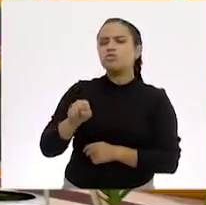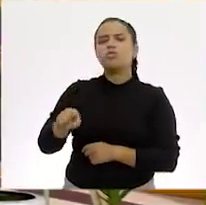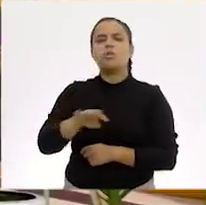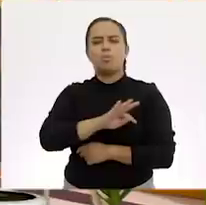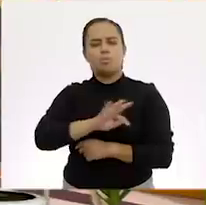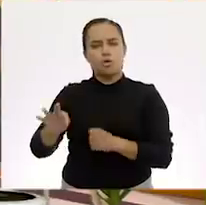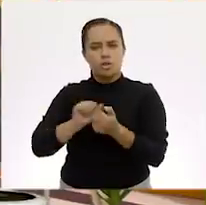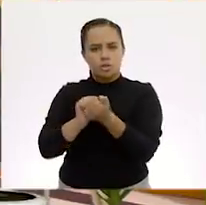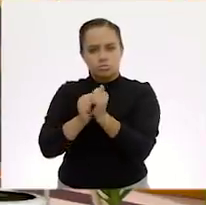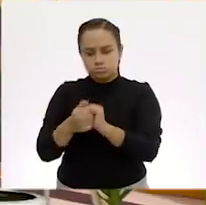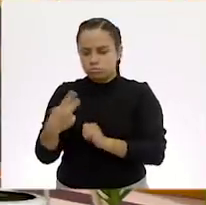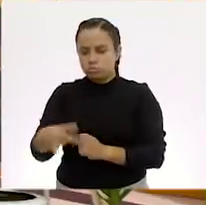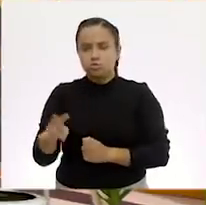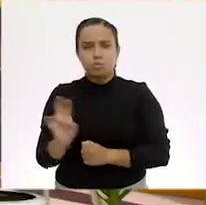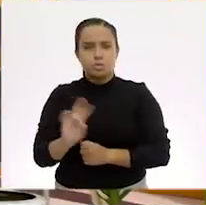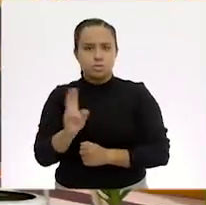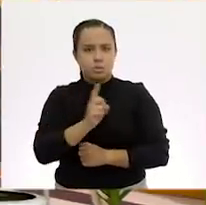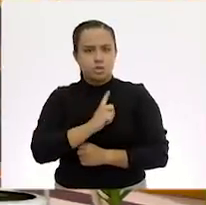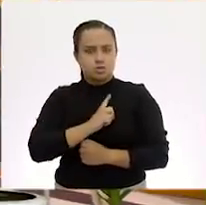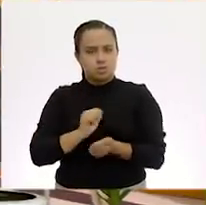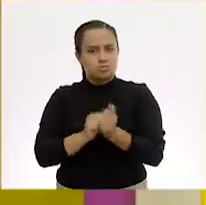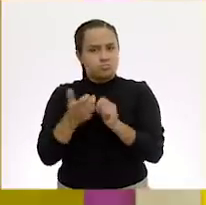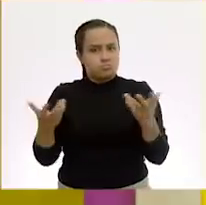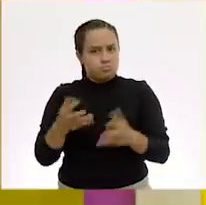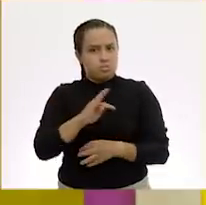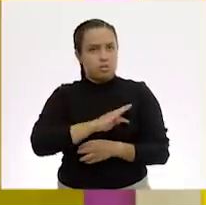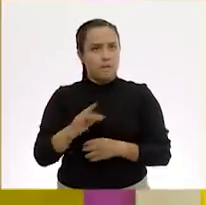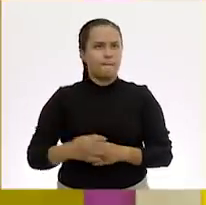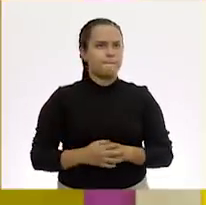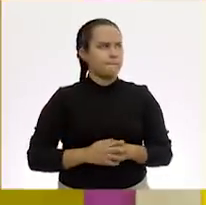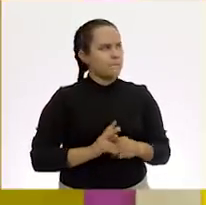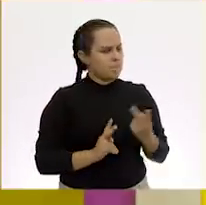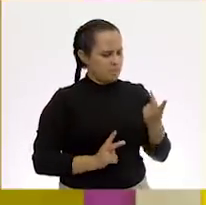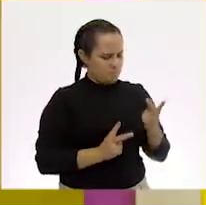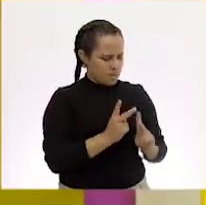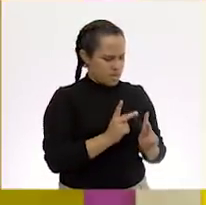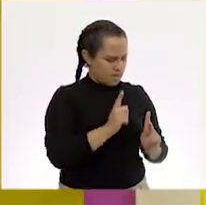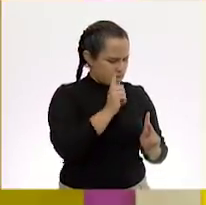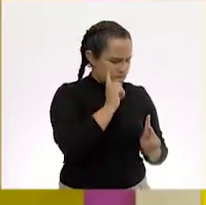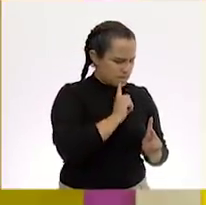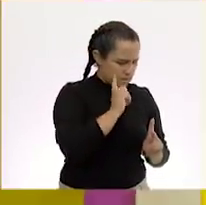producir sus propios nutrimentos. Entonces sería plantas en femenino